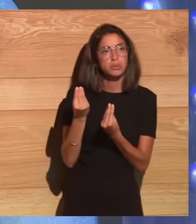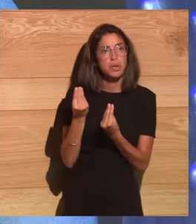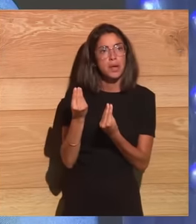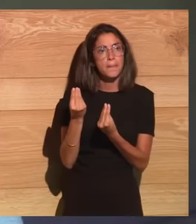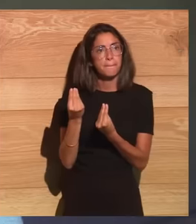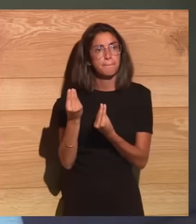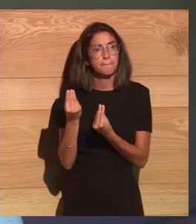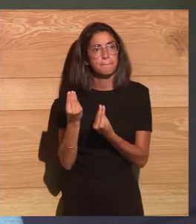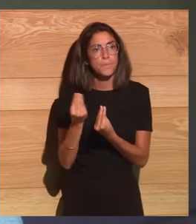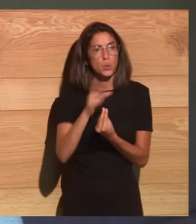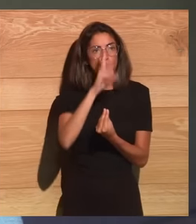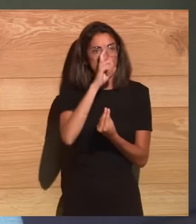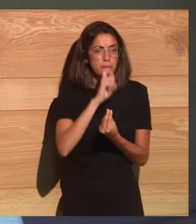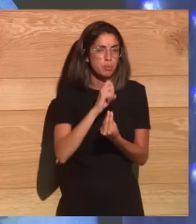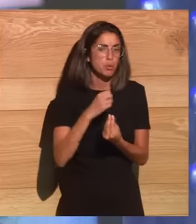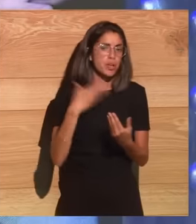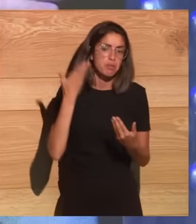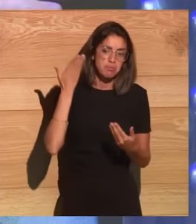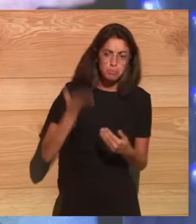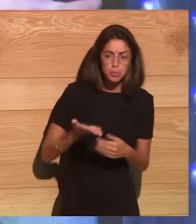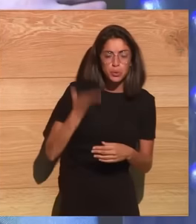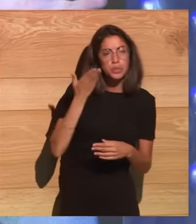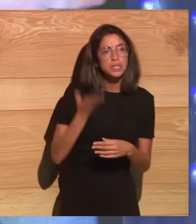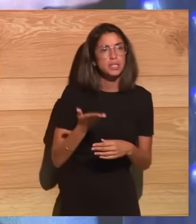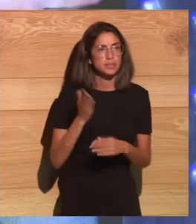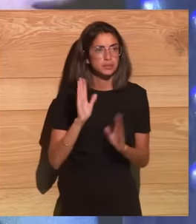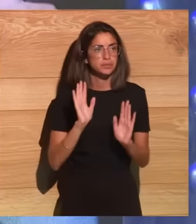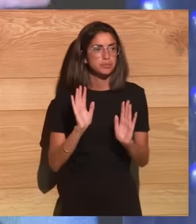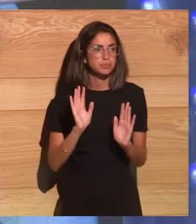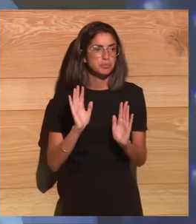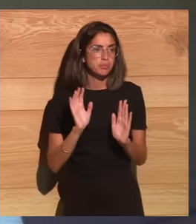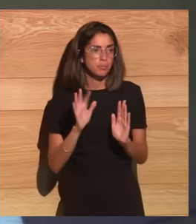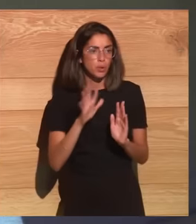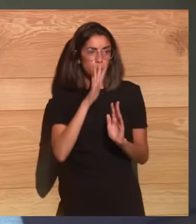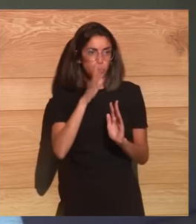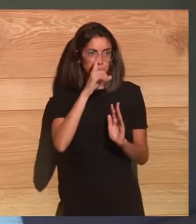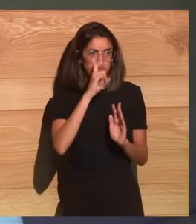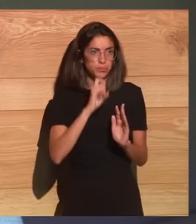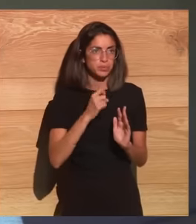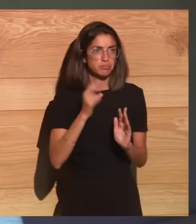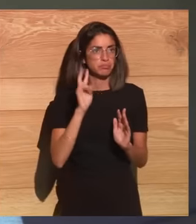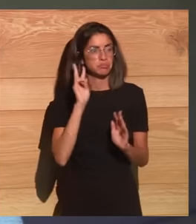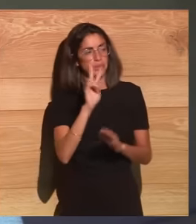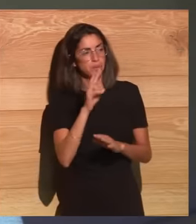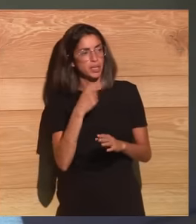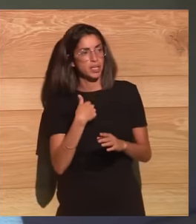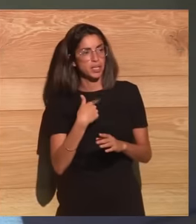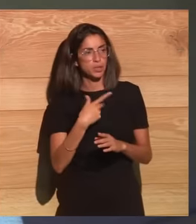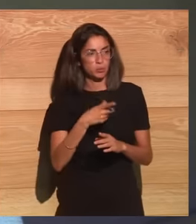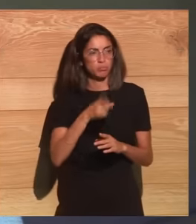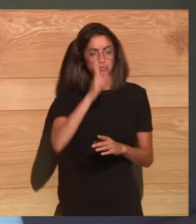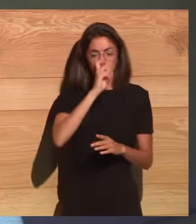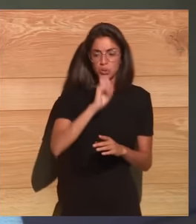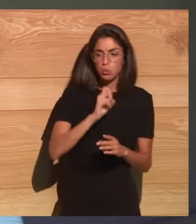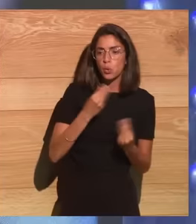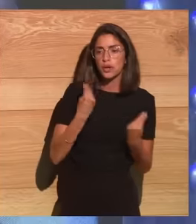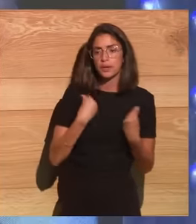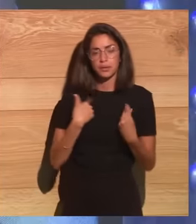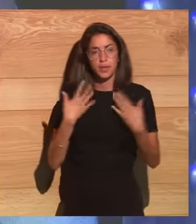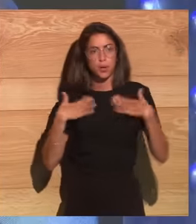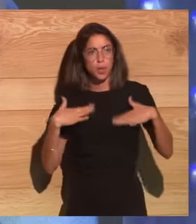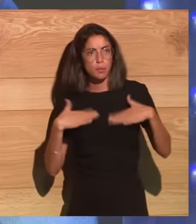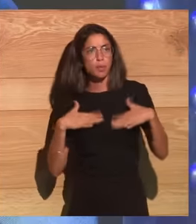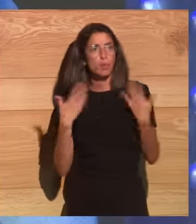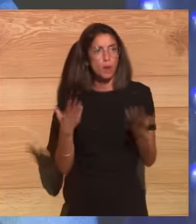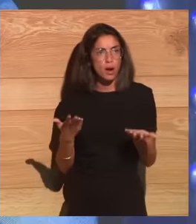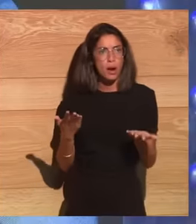Una memoria que flipoteas. Es cierto. Tiene una memoria, se acuerda, te ve y sabe cómo iba el vestido ese muchas día. Muchas veces estoy hablando